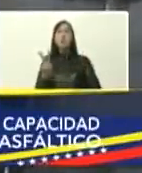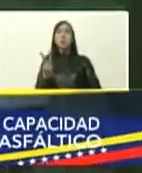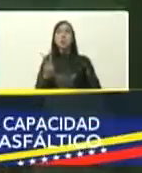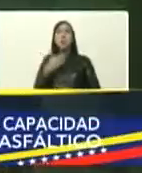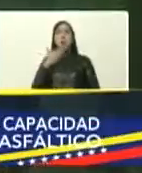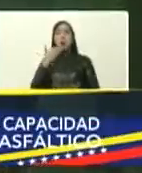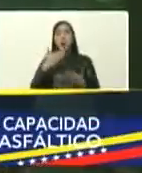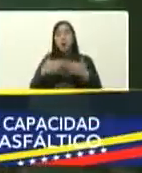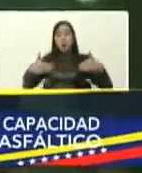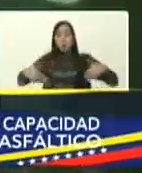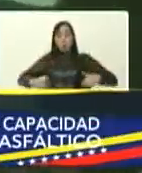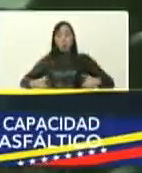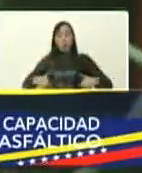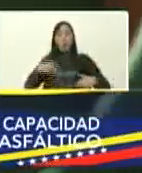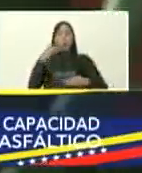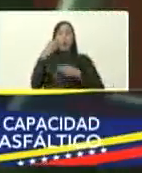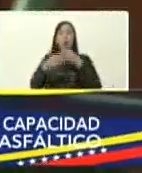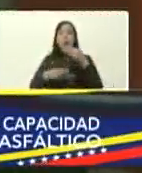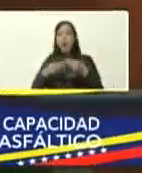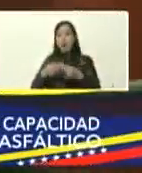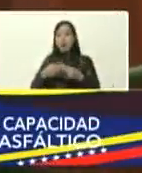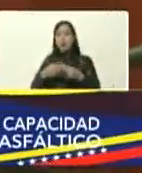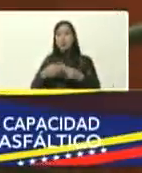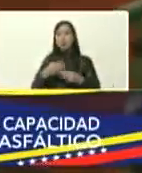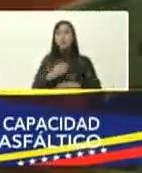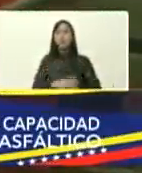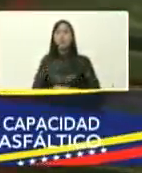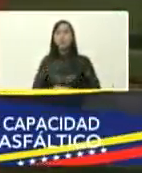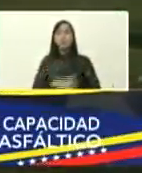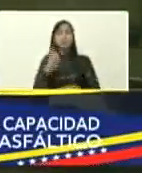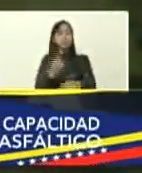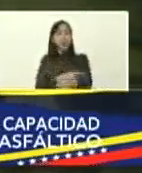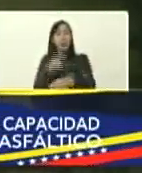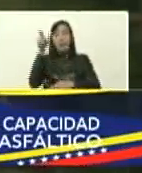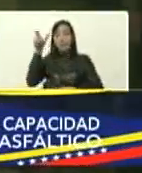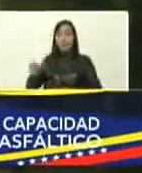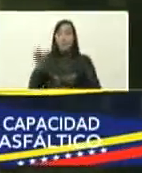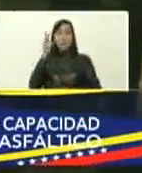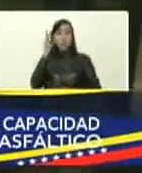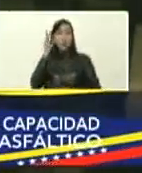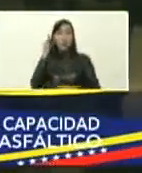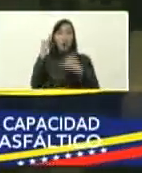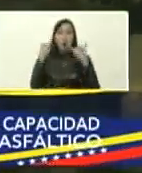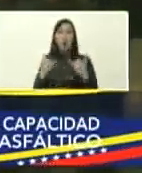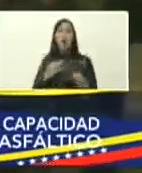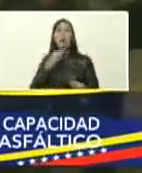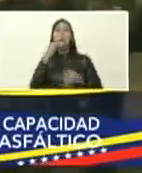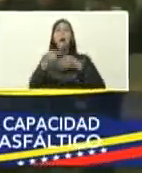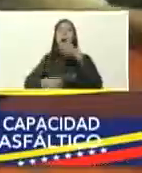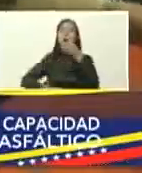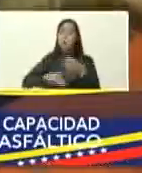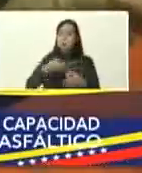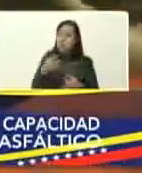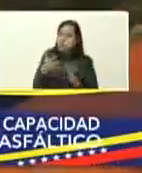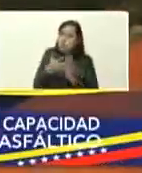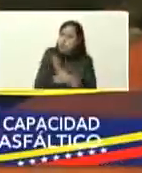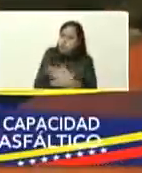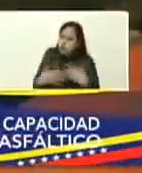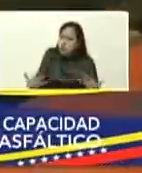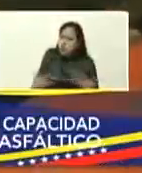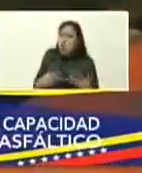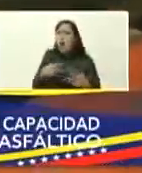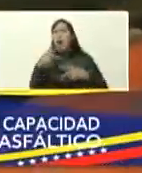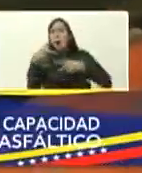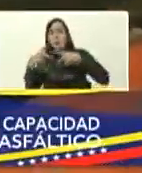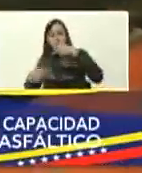el esfuerzo que usted viene haciendo. Nuestra hermana de Yanira estará explicando todo lo que tiene que ver con los